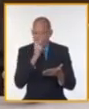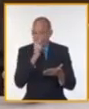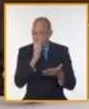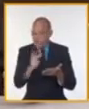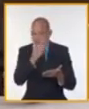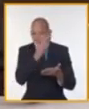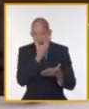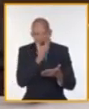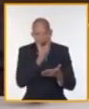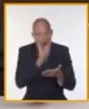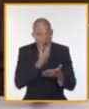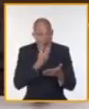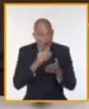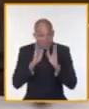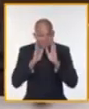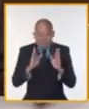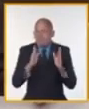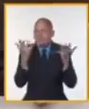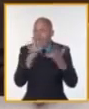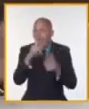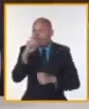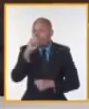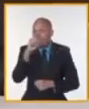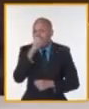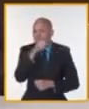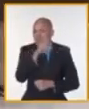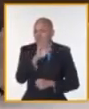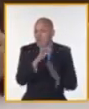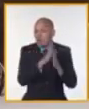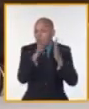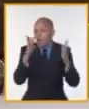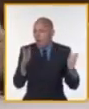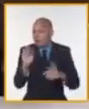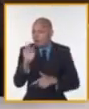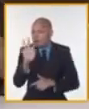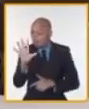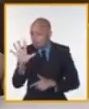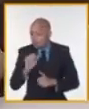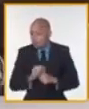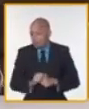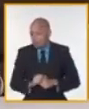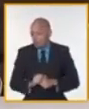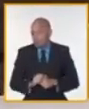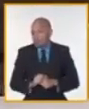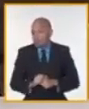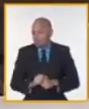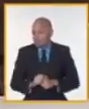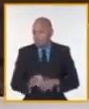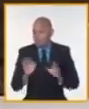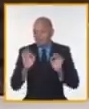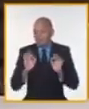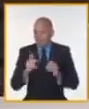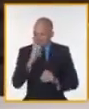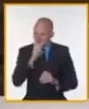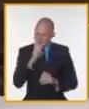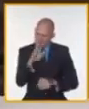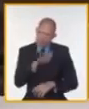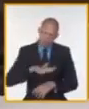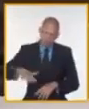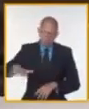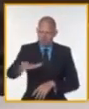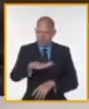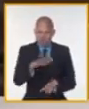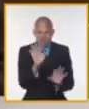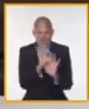sobre todo entre 18 y 35 años, a la población en esos grupos